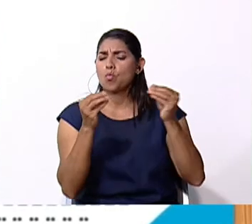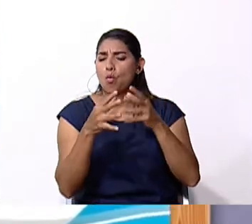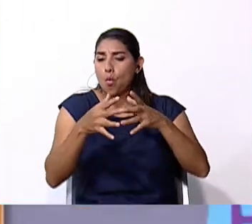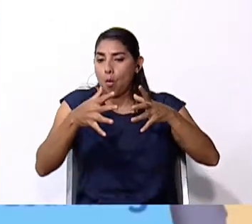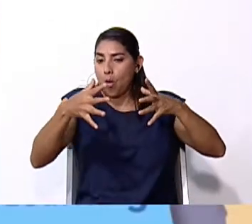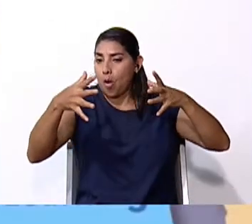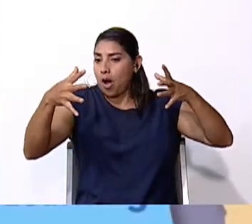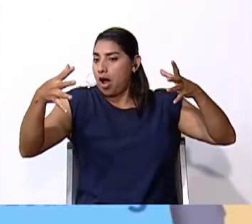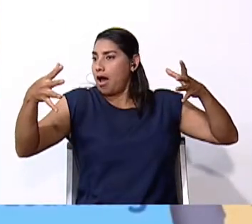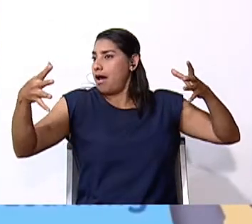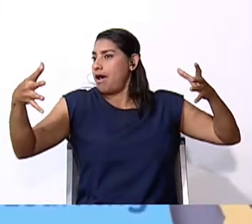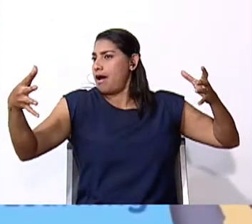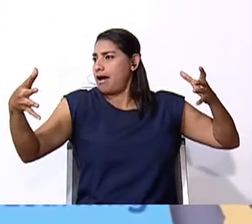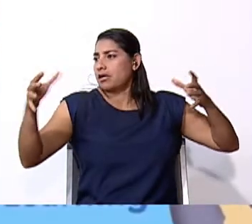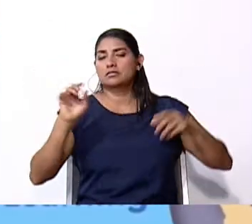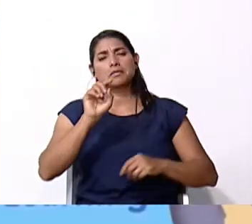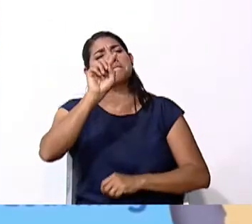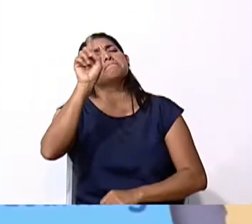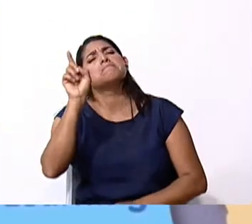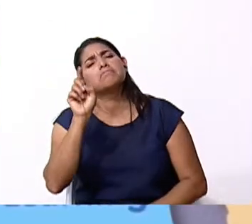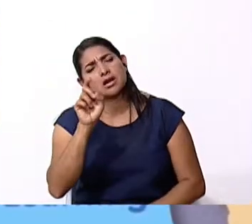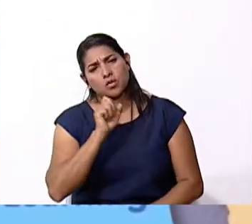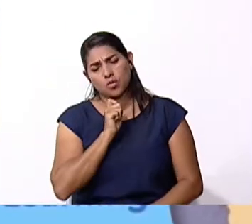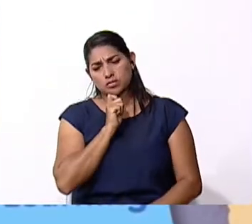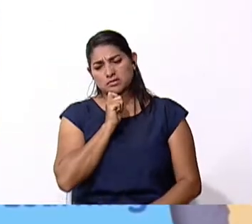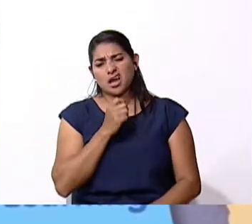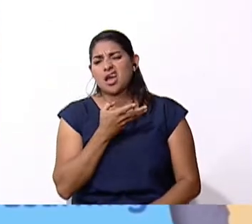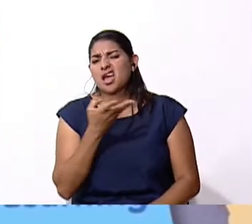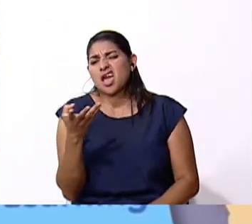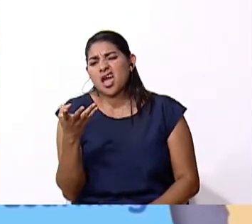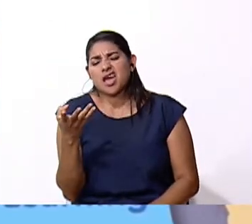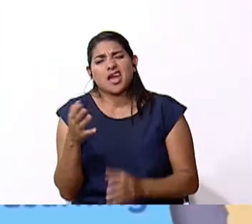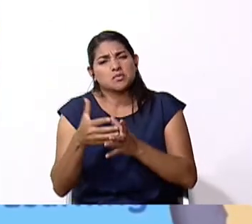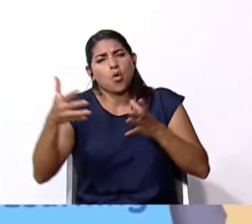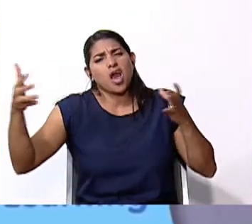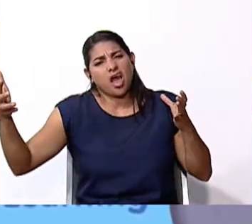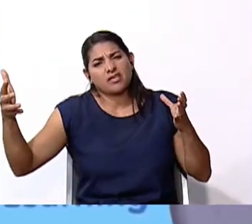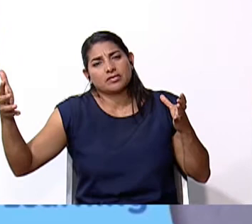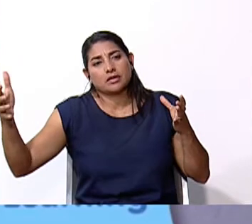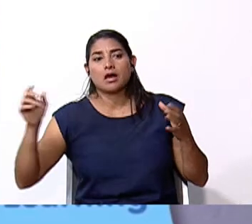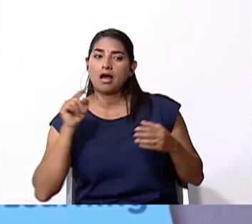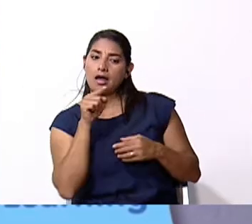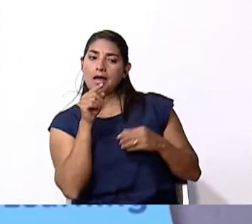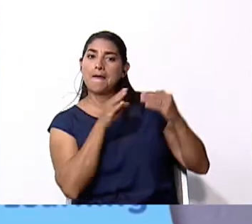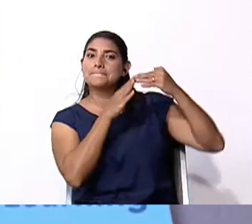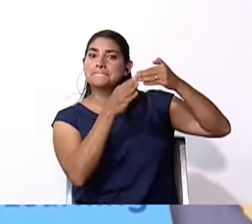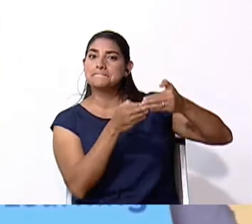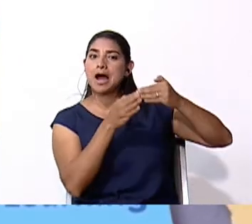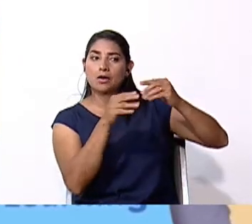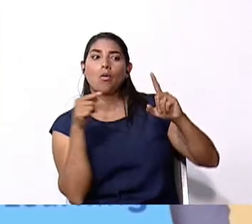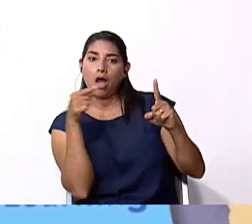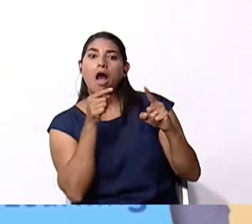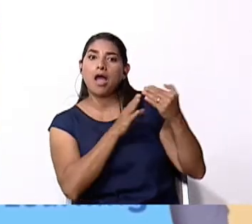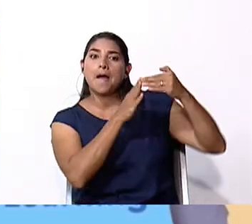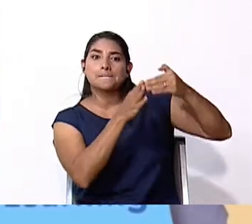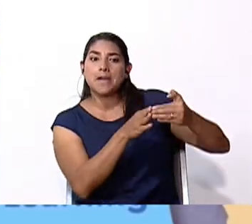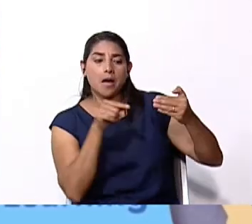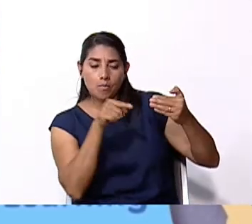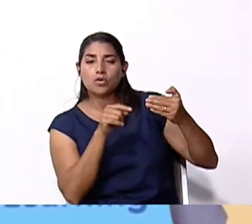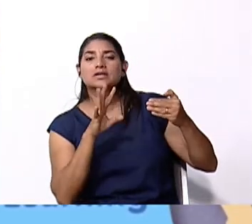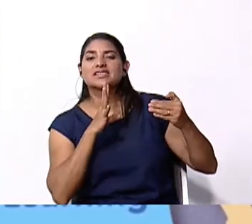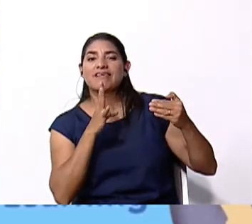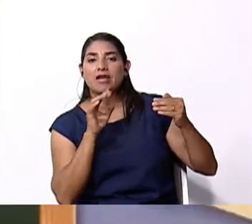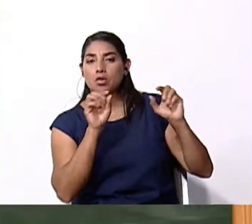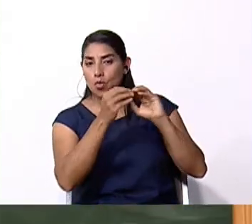grande. Preguntamos, ¿qué es muy grande? El barco. Pues el barco es el sujeto